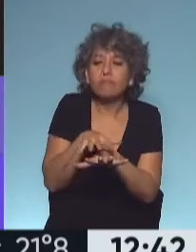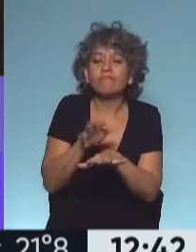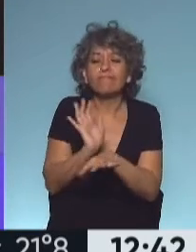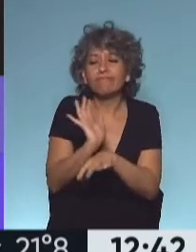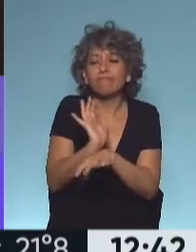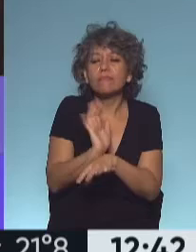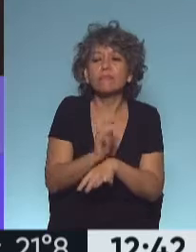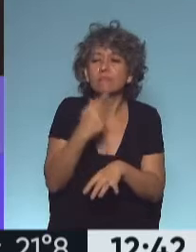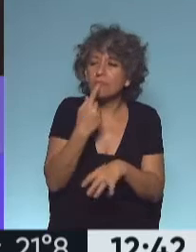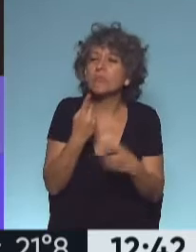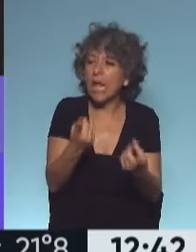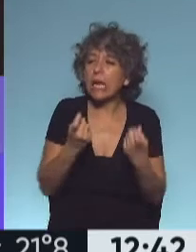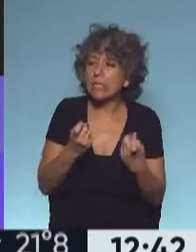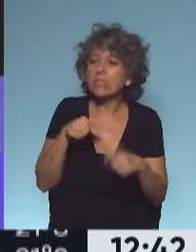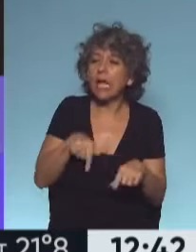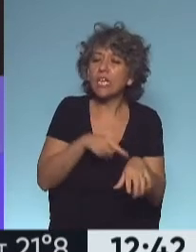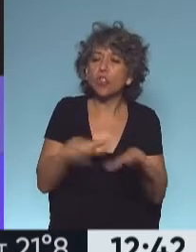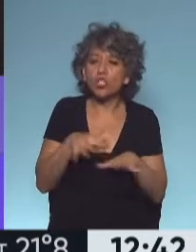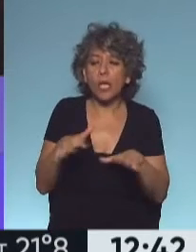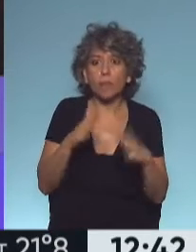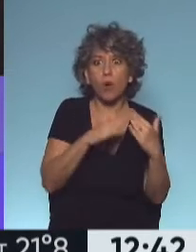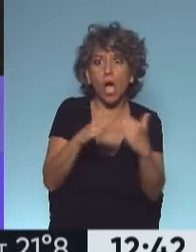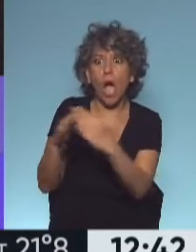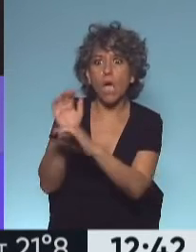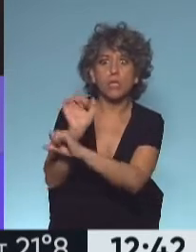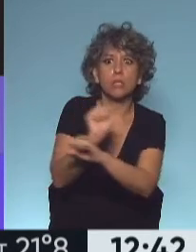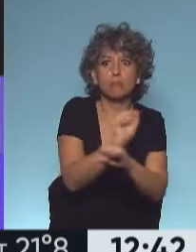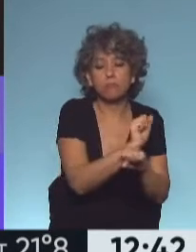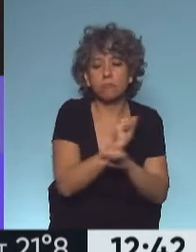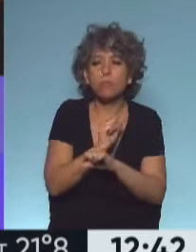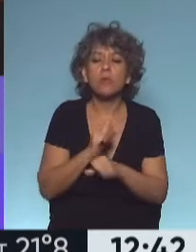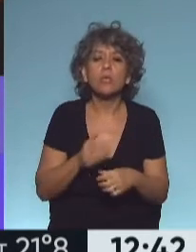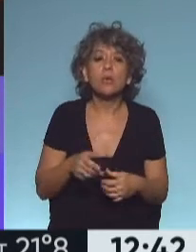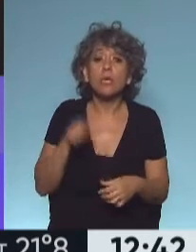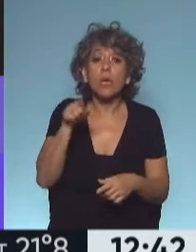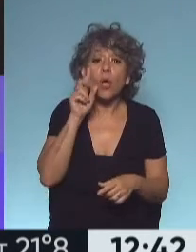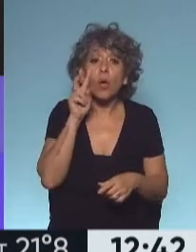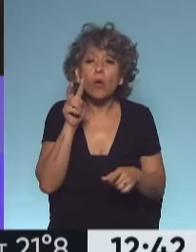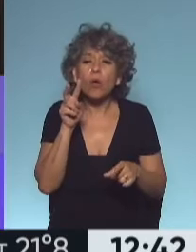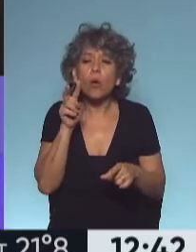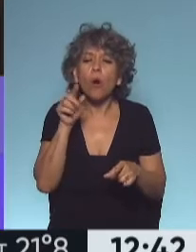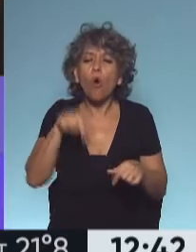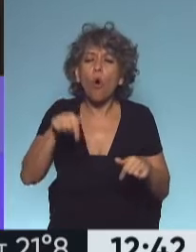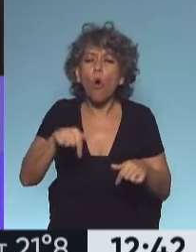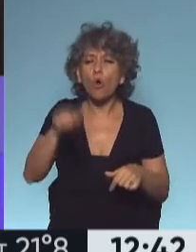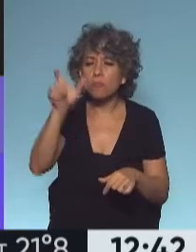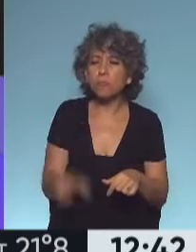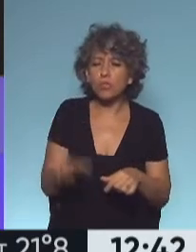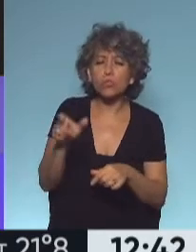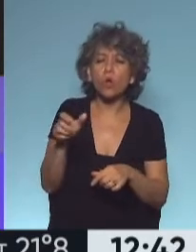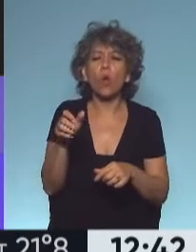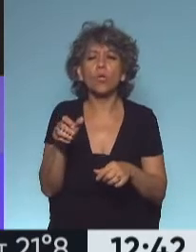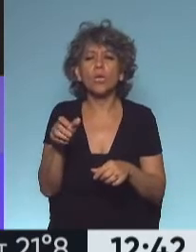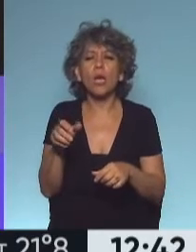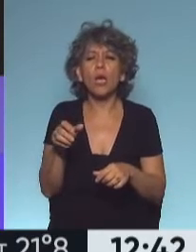Herbie Hancock, tan necesaria en estos tiempos de aislamiento. Lo vemos a Mariano Loiacono porque se suspendió la función que tenía programada justamente